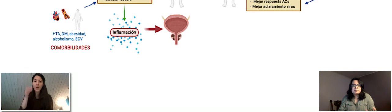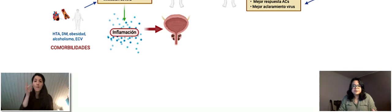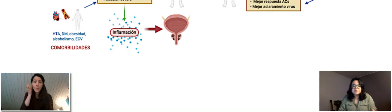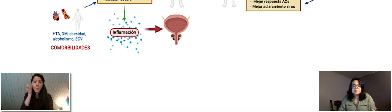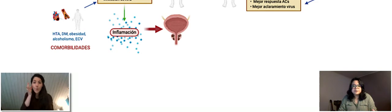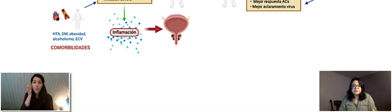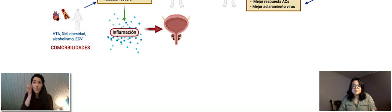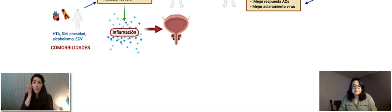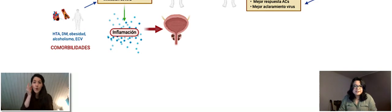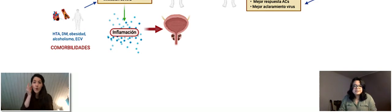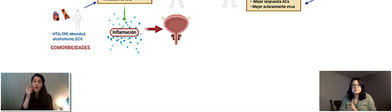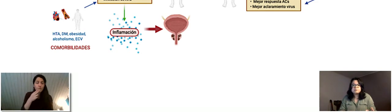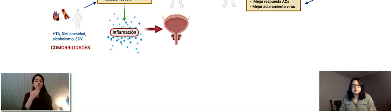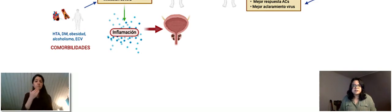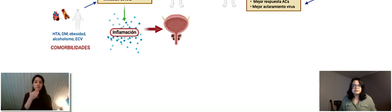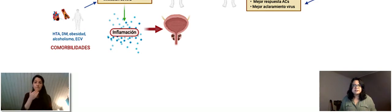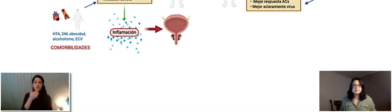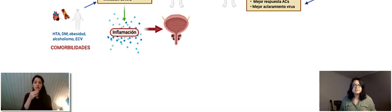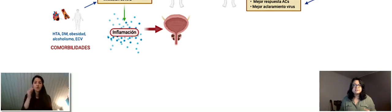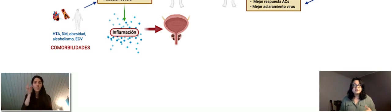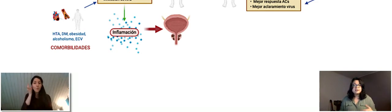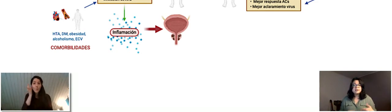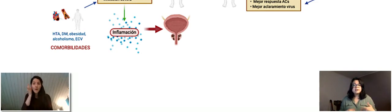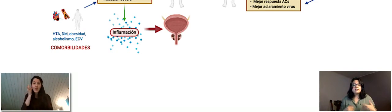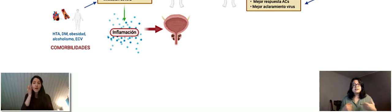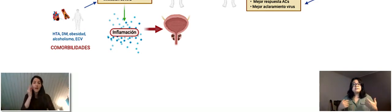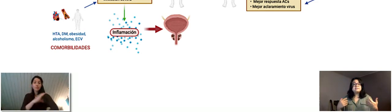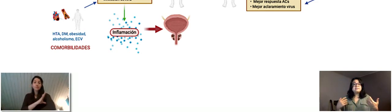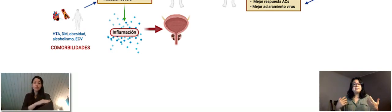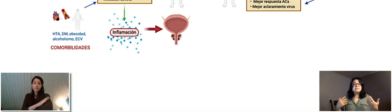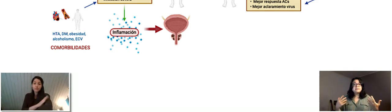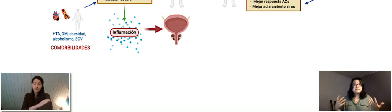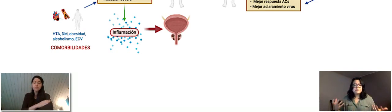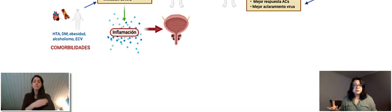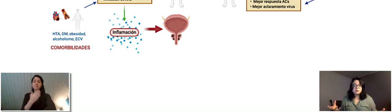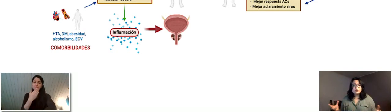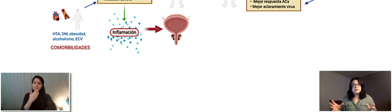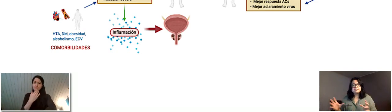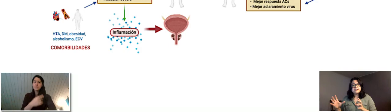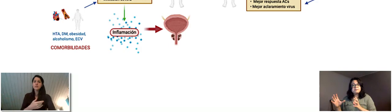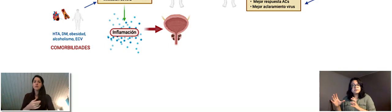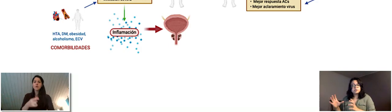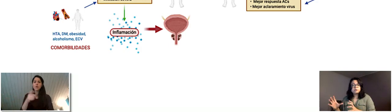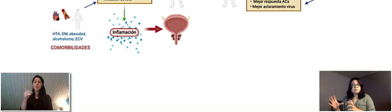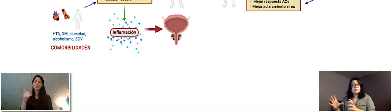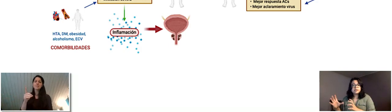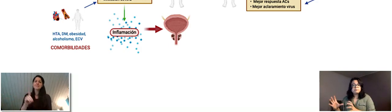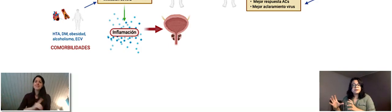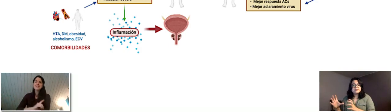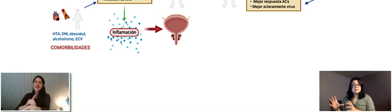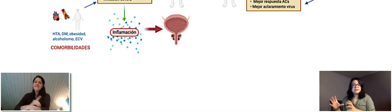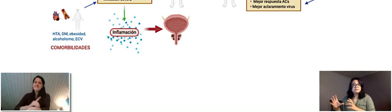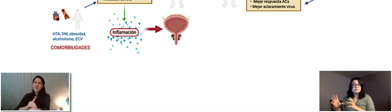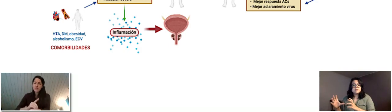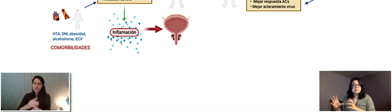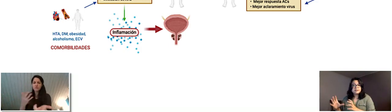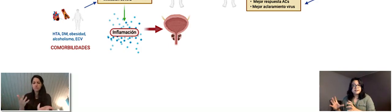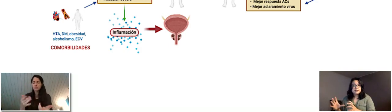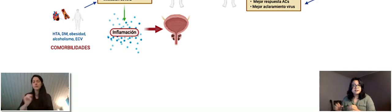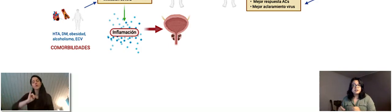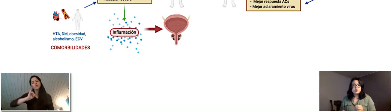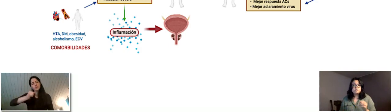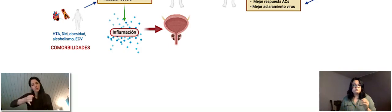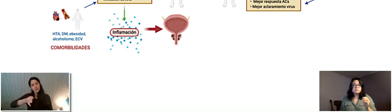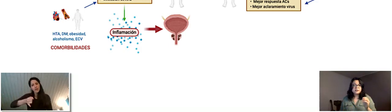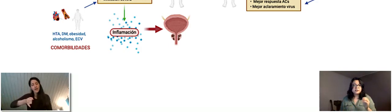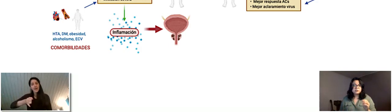mujeres hipertensas, con diabetes. Sin embargo, sí el factor hormonal parece ser fundamental y